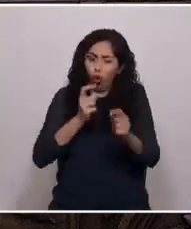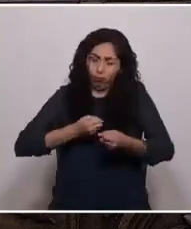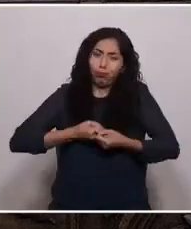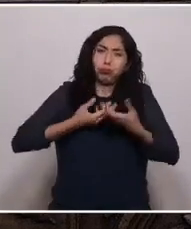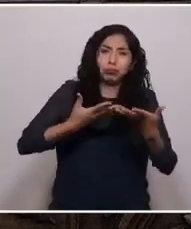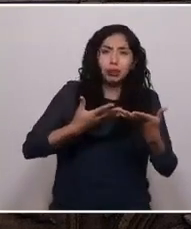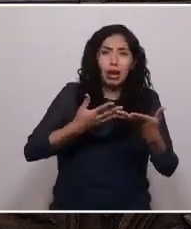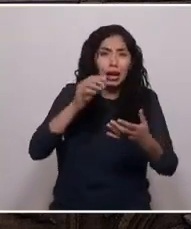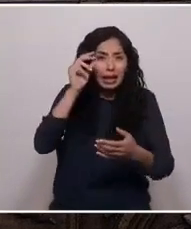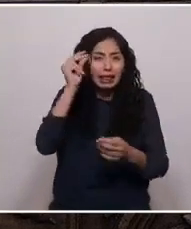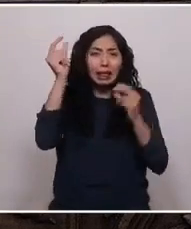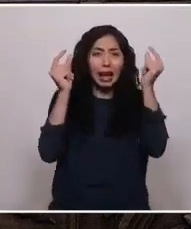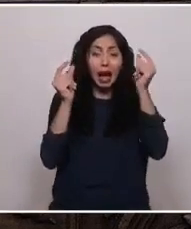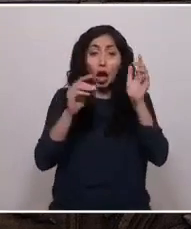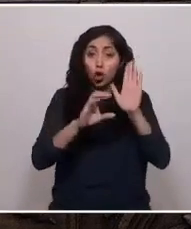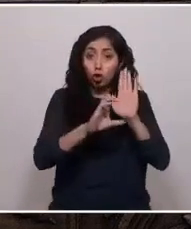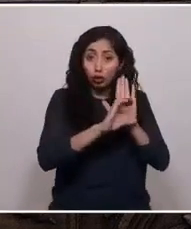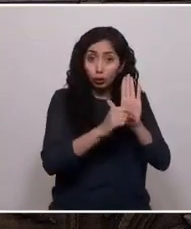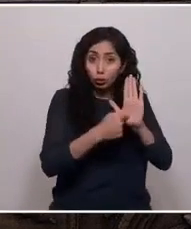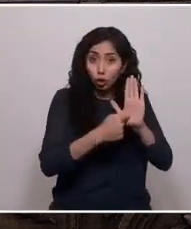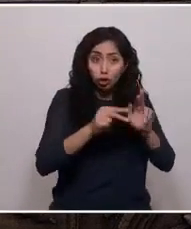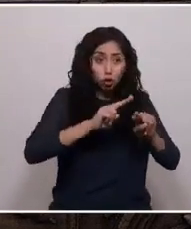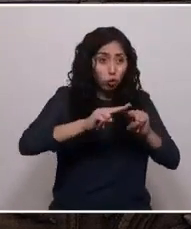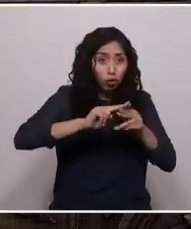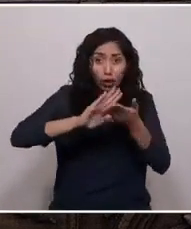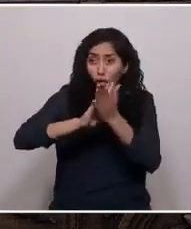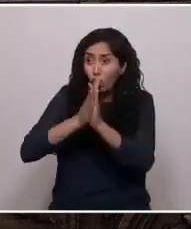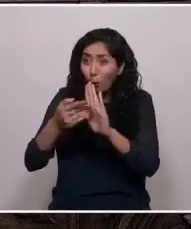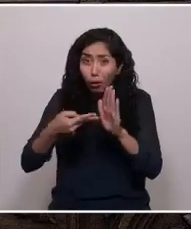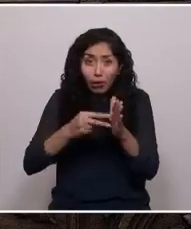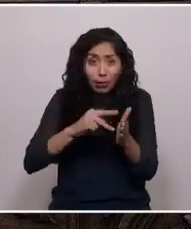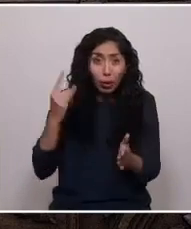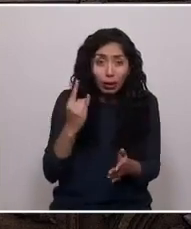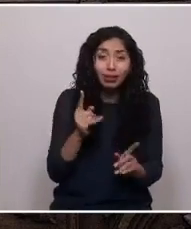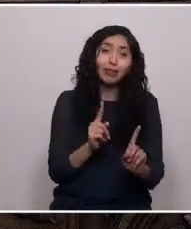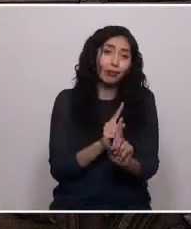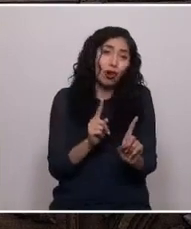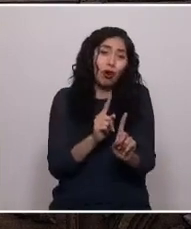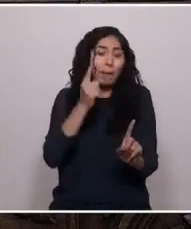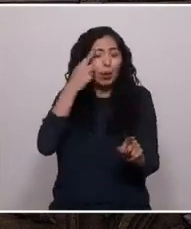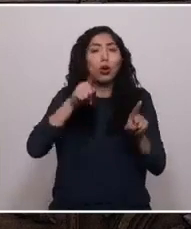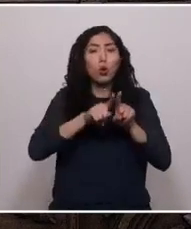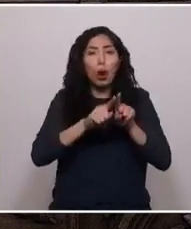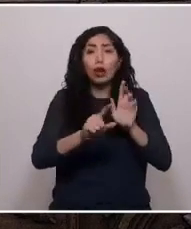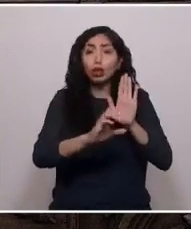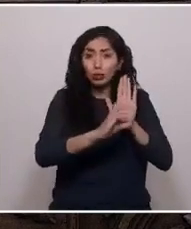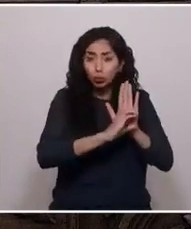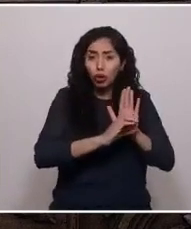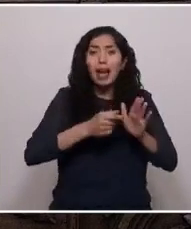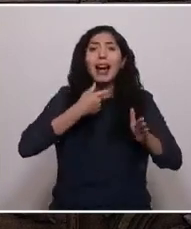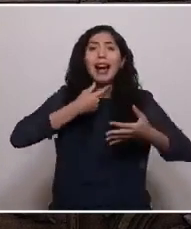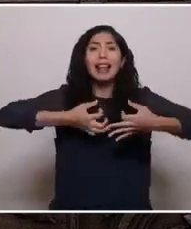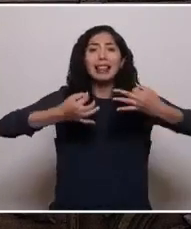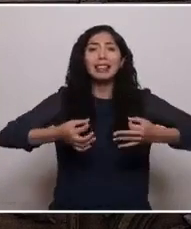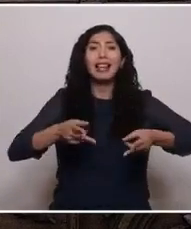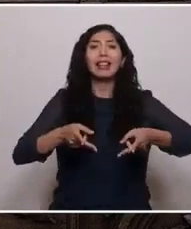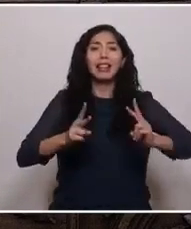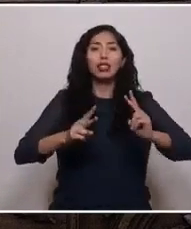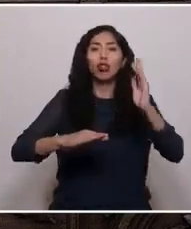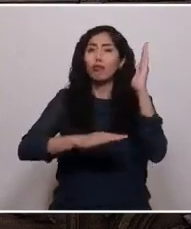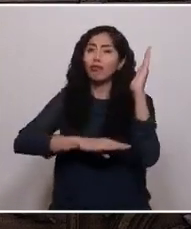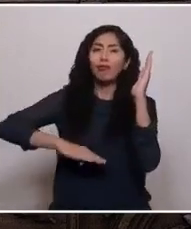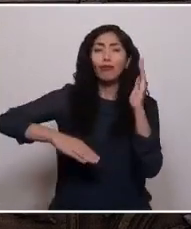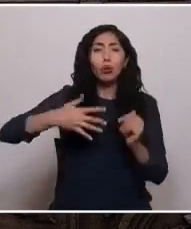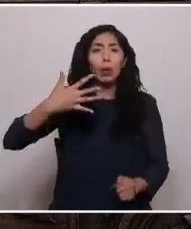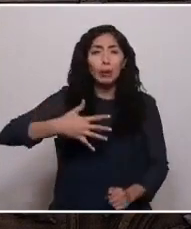no solucionará los problemas urgentes de nuestra gente pero sí puede garantizar los derechos fundamentales las personas